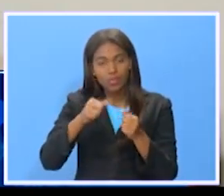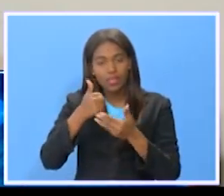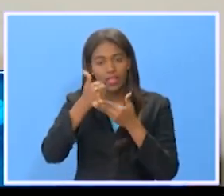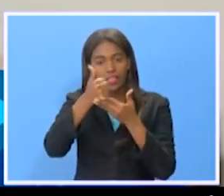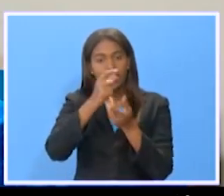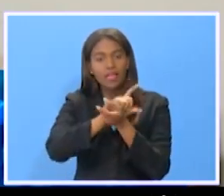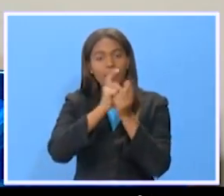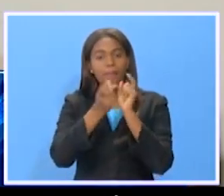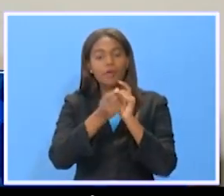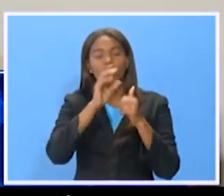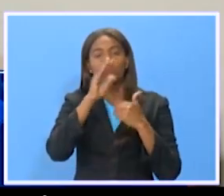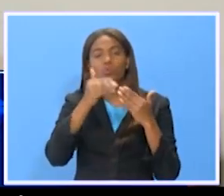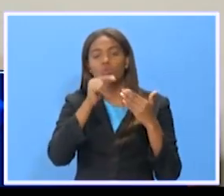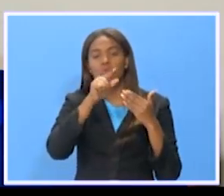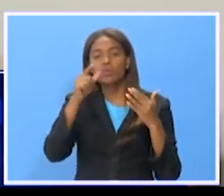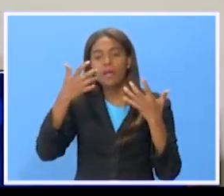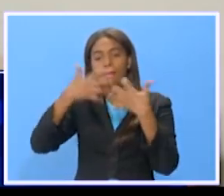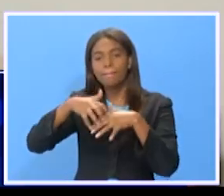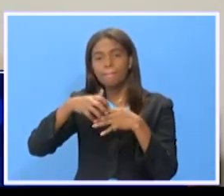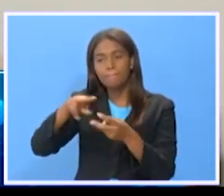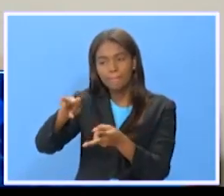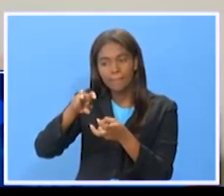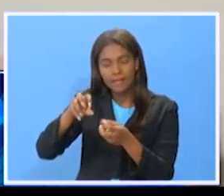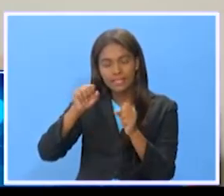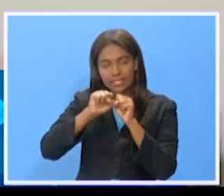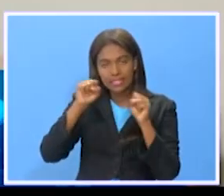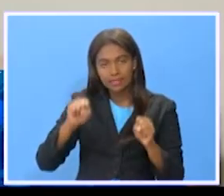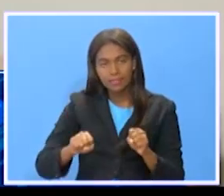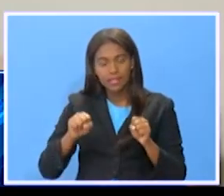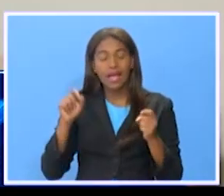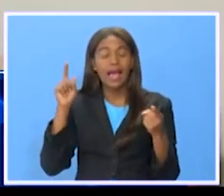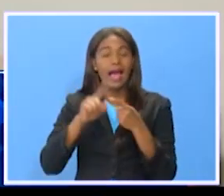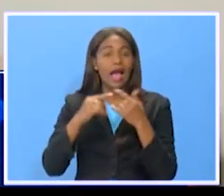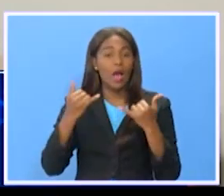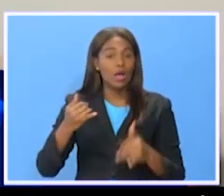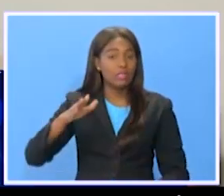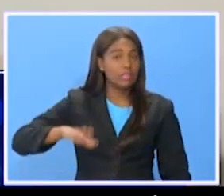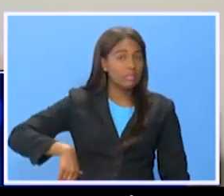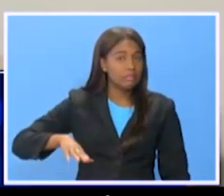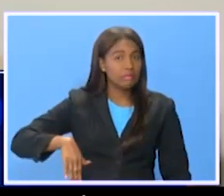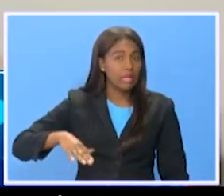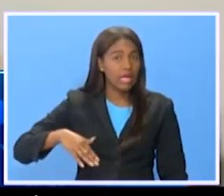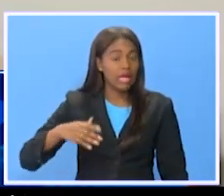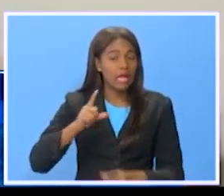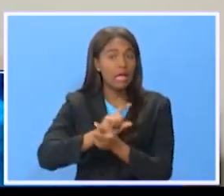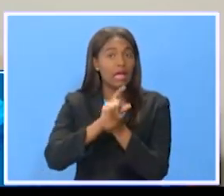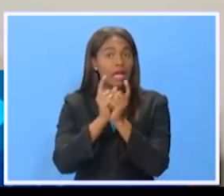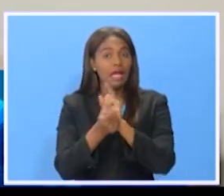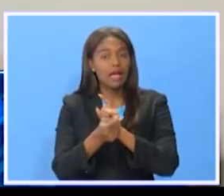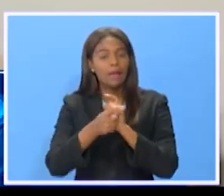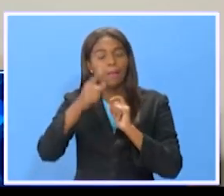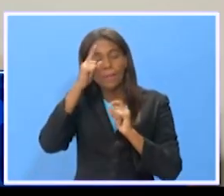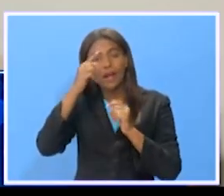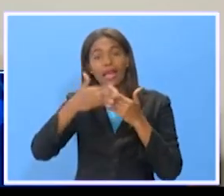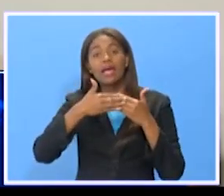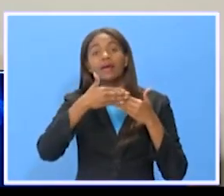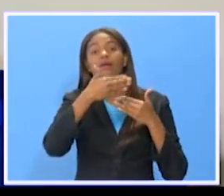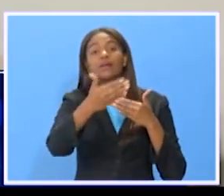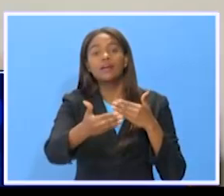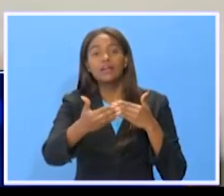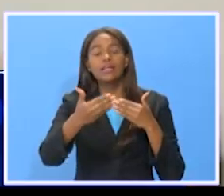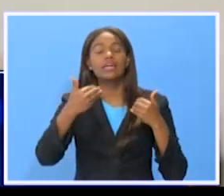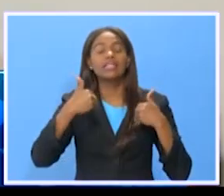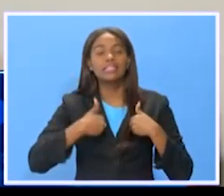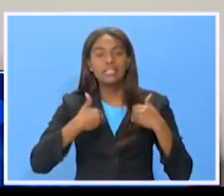transformar todas aquellas plantas del sistema térmico que al día de hoy no han sido transformadas para que en lo adelante